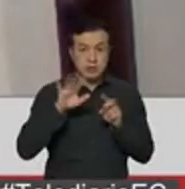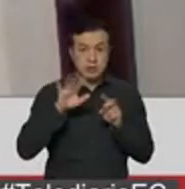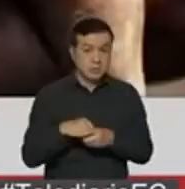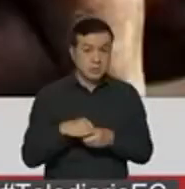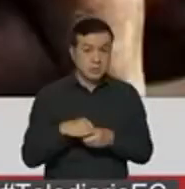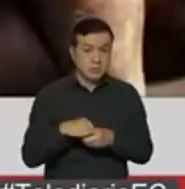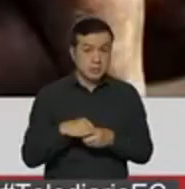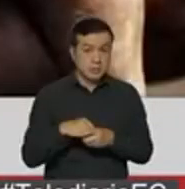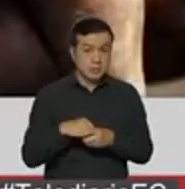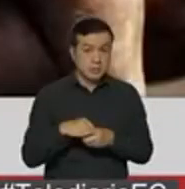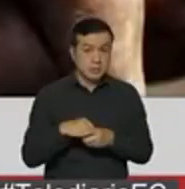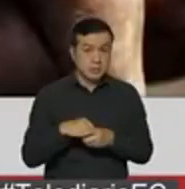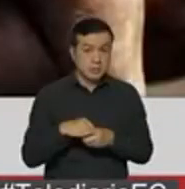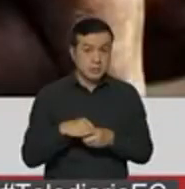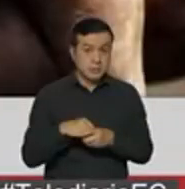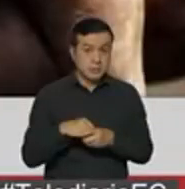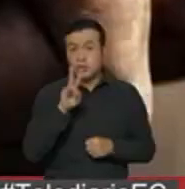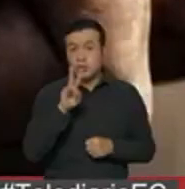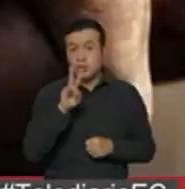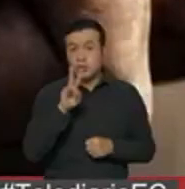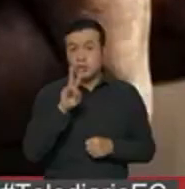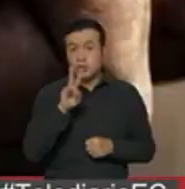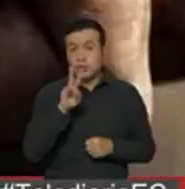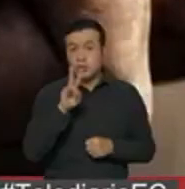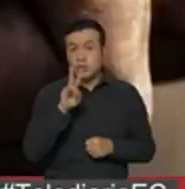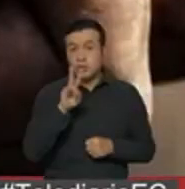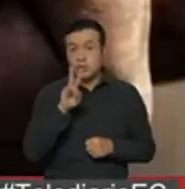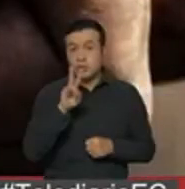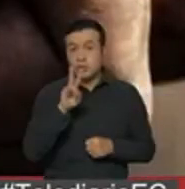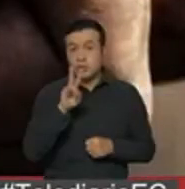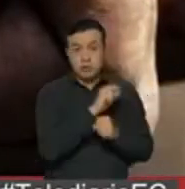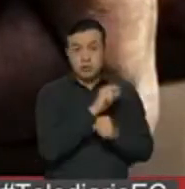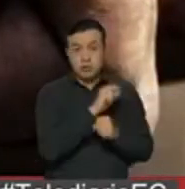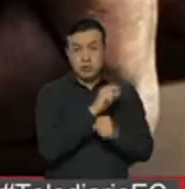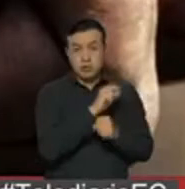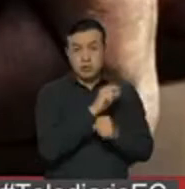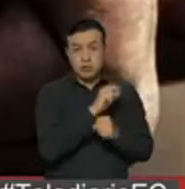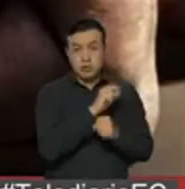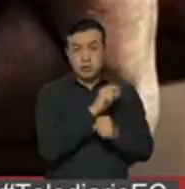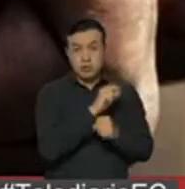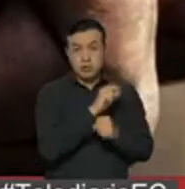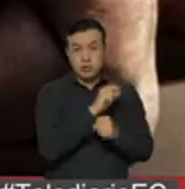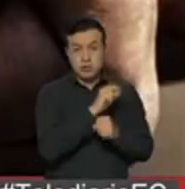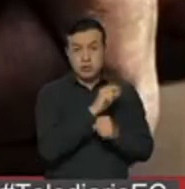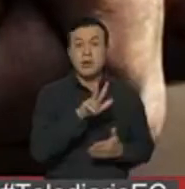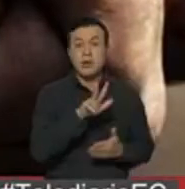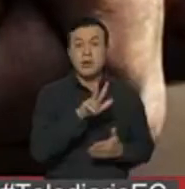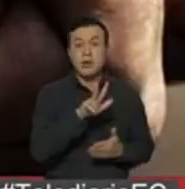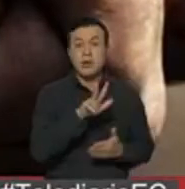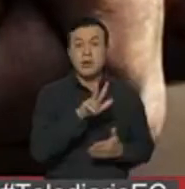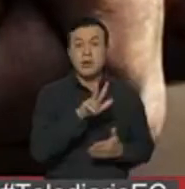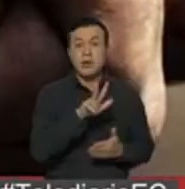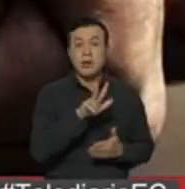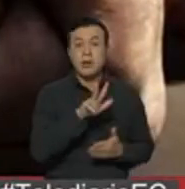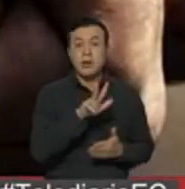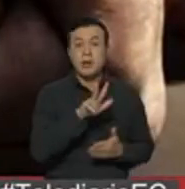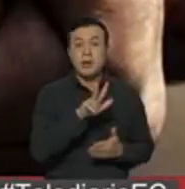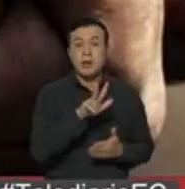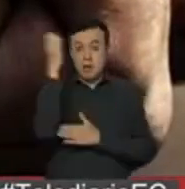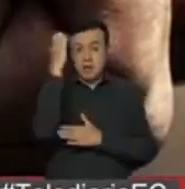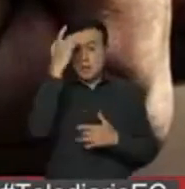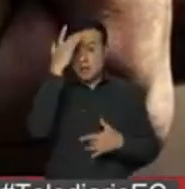se reportan 52 femicidios desde el 1 de enero de 2020. 32 de esos casos fueron cometidos desde que inició la pandemia